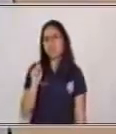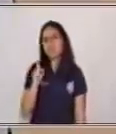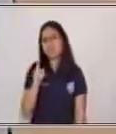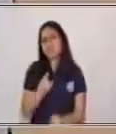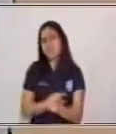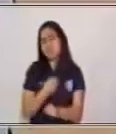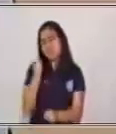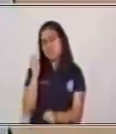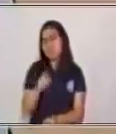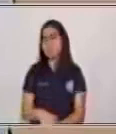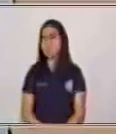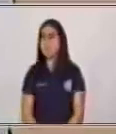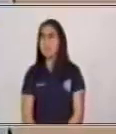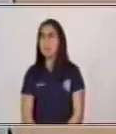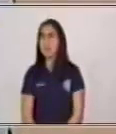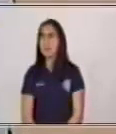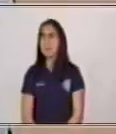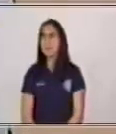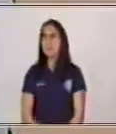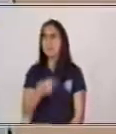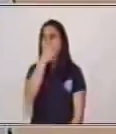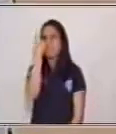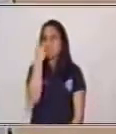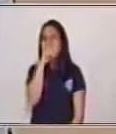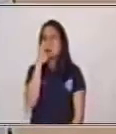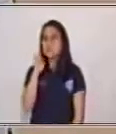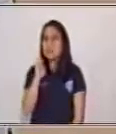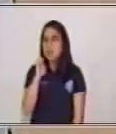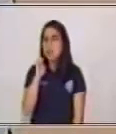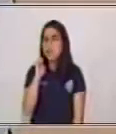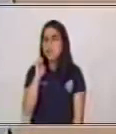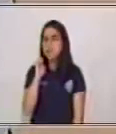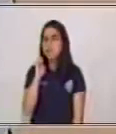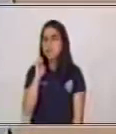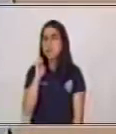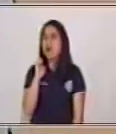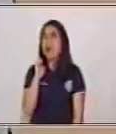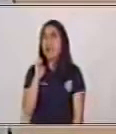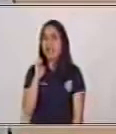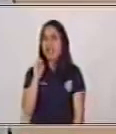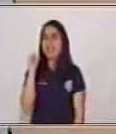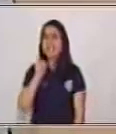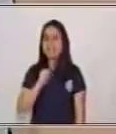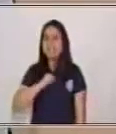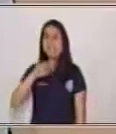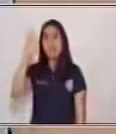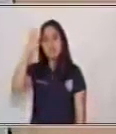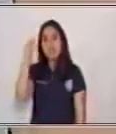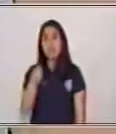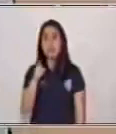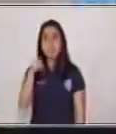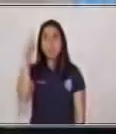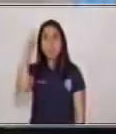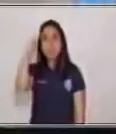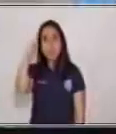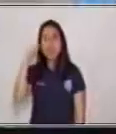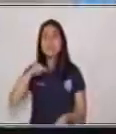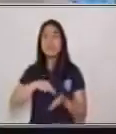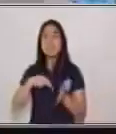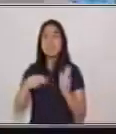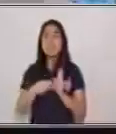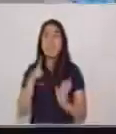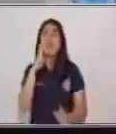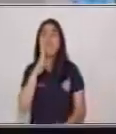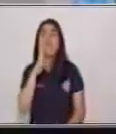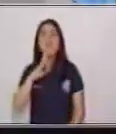das cuenta, esto es como una clase de interrogativo indirecto, ya que no estamos haciendo la pregunta directamente.